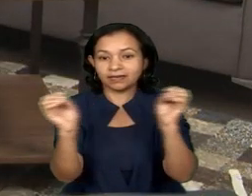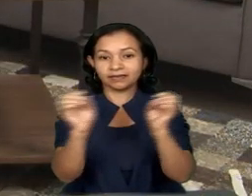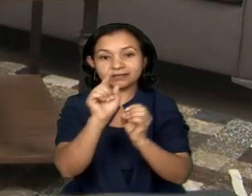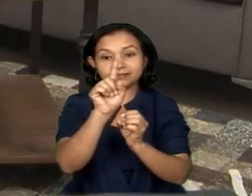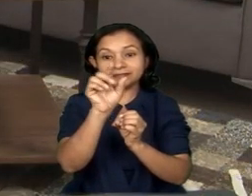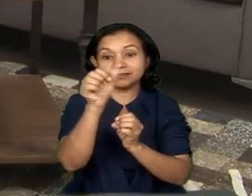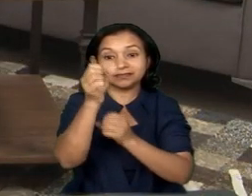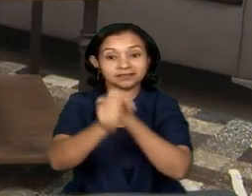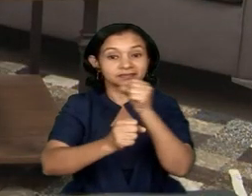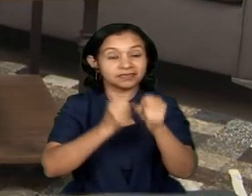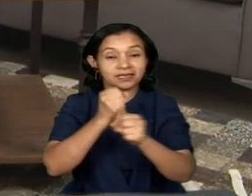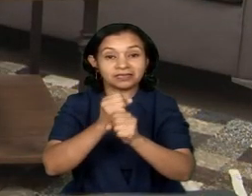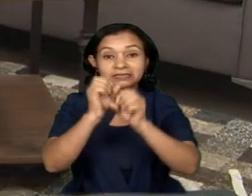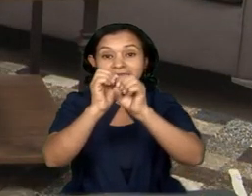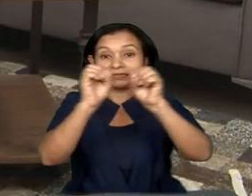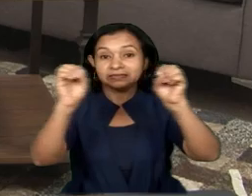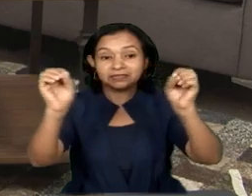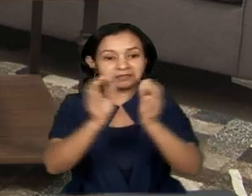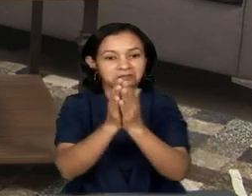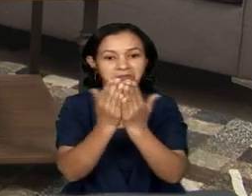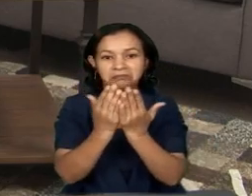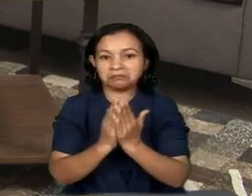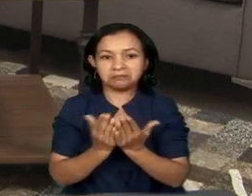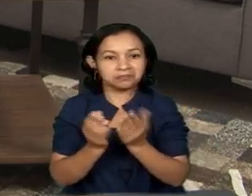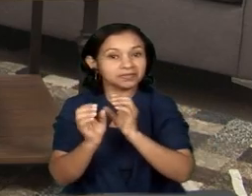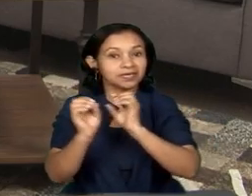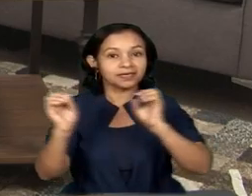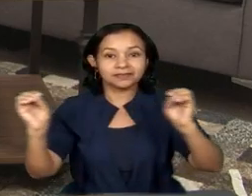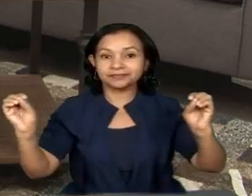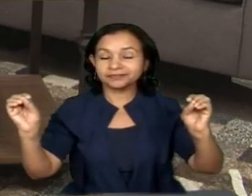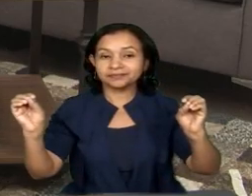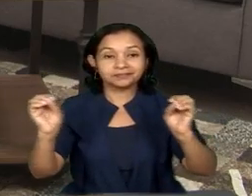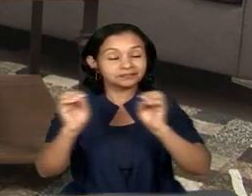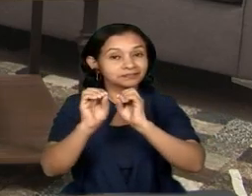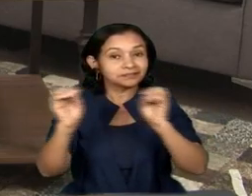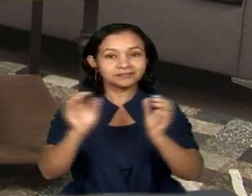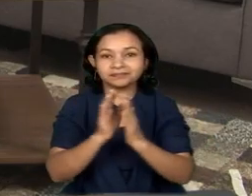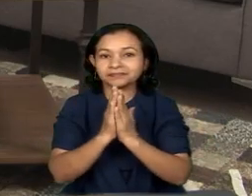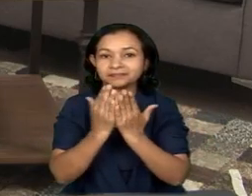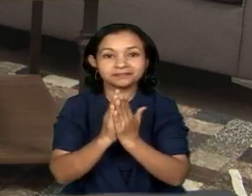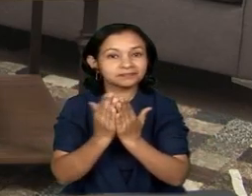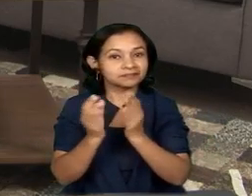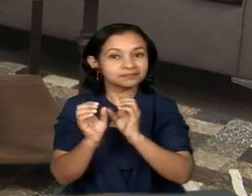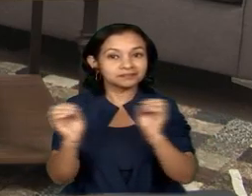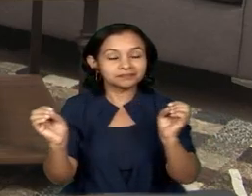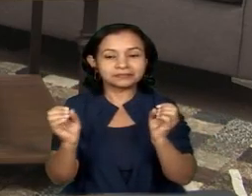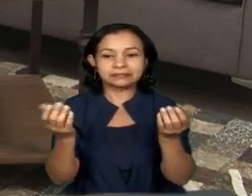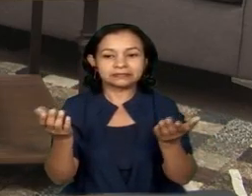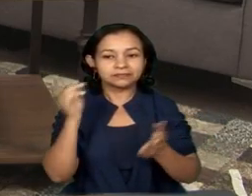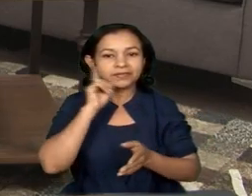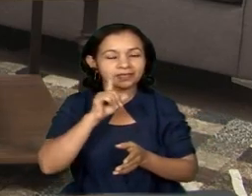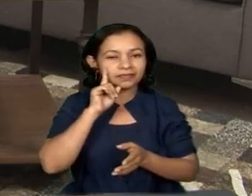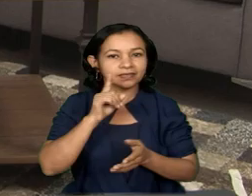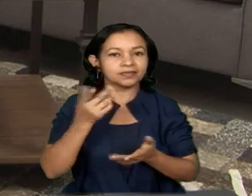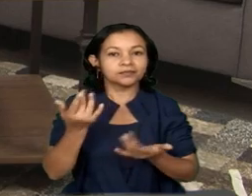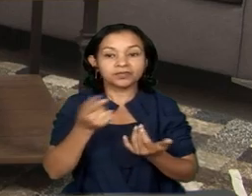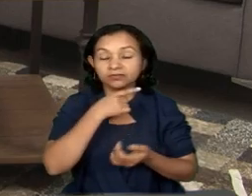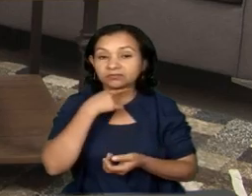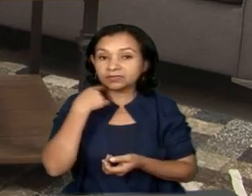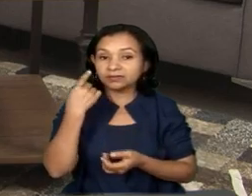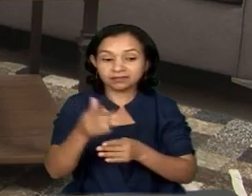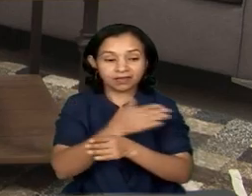16 años sin texto, sin exacto. Texto en secundaria, sin texto. Así parece mentira, pero sé que no